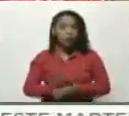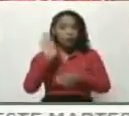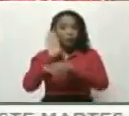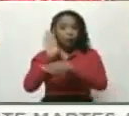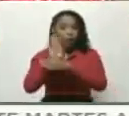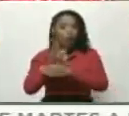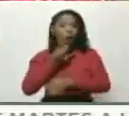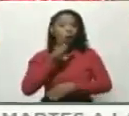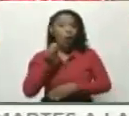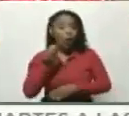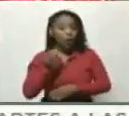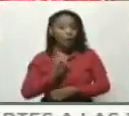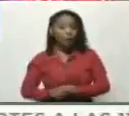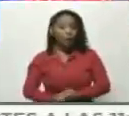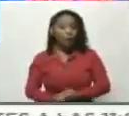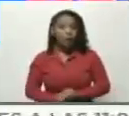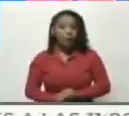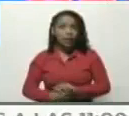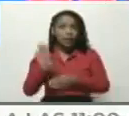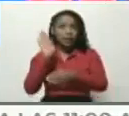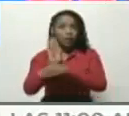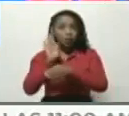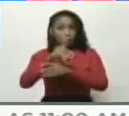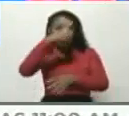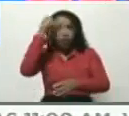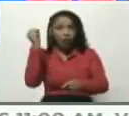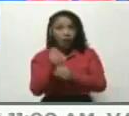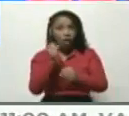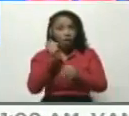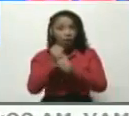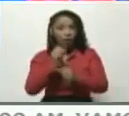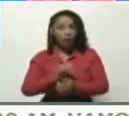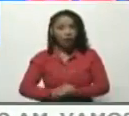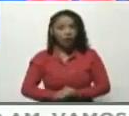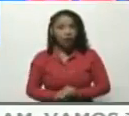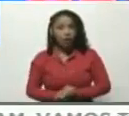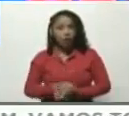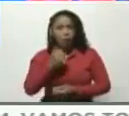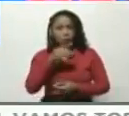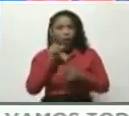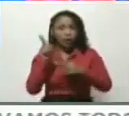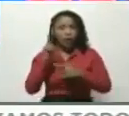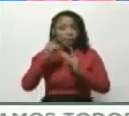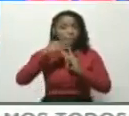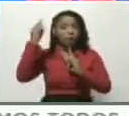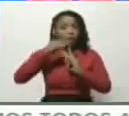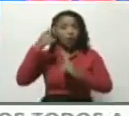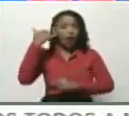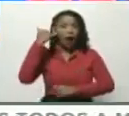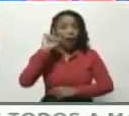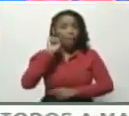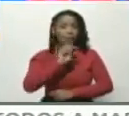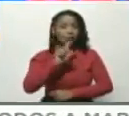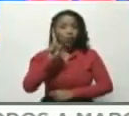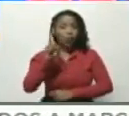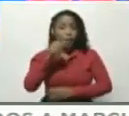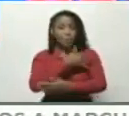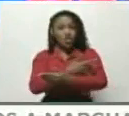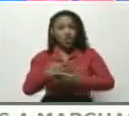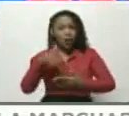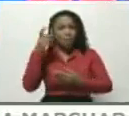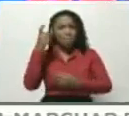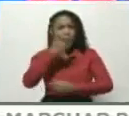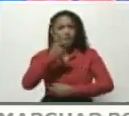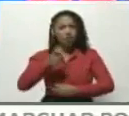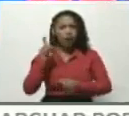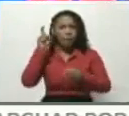a los jóvenes, se protege a los trabajadores. Bueno, esta plataforma tiene 21 millones de personas